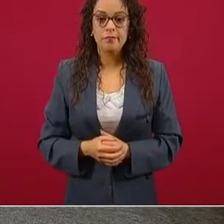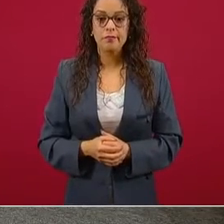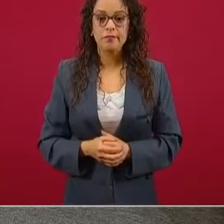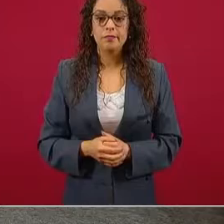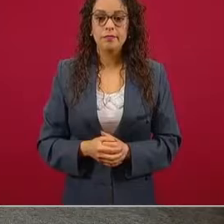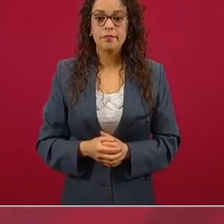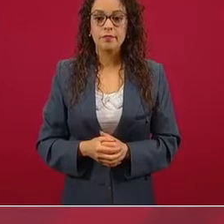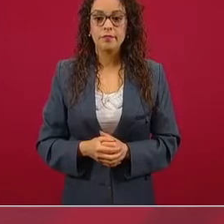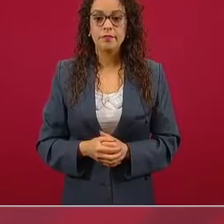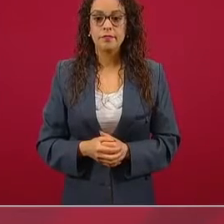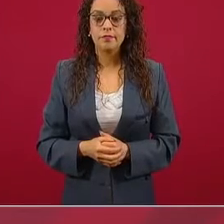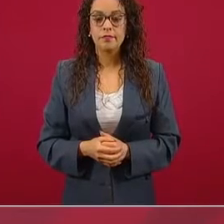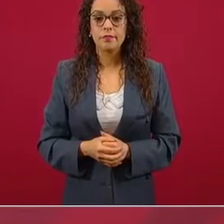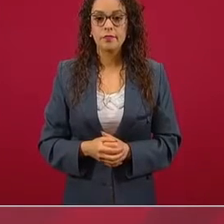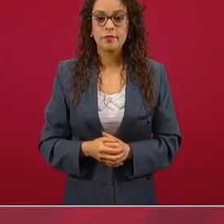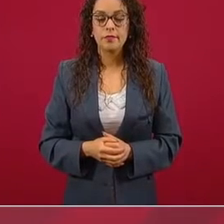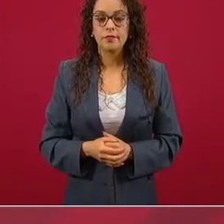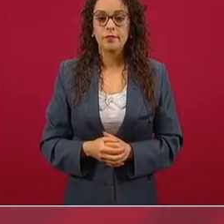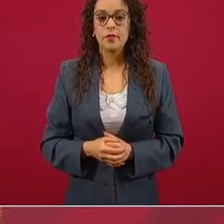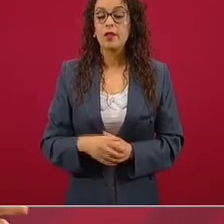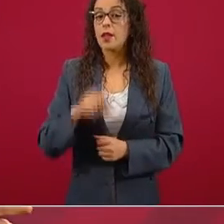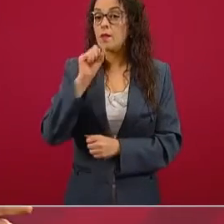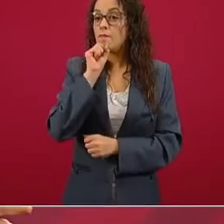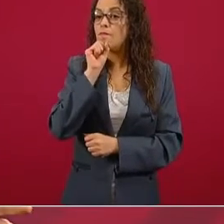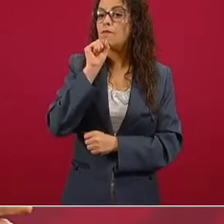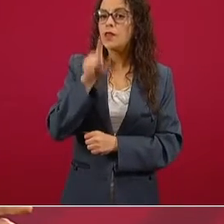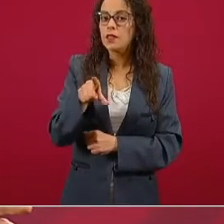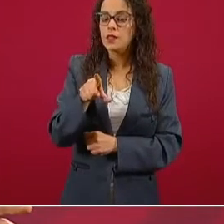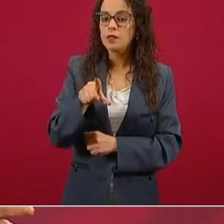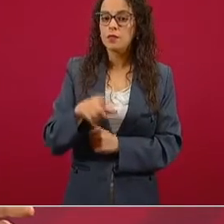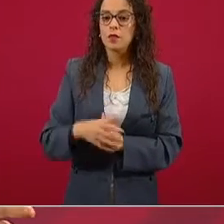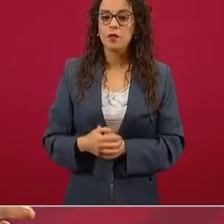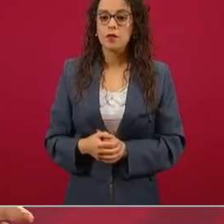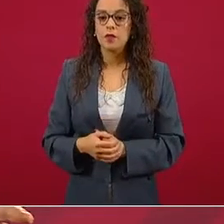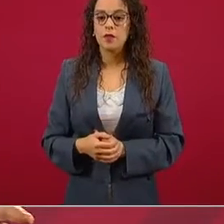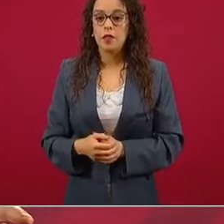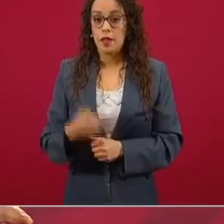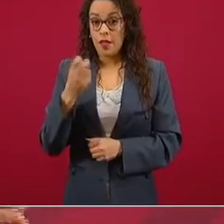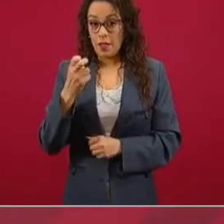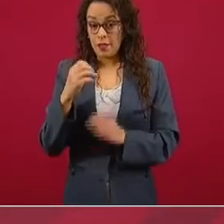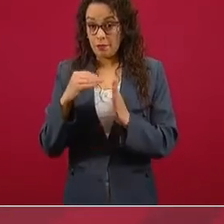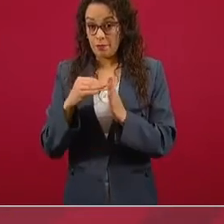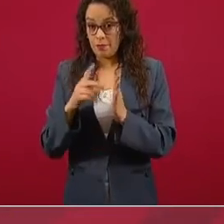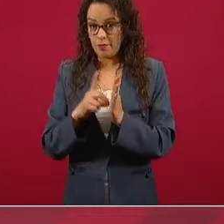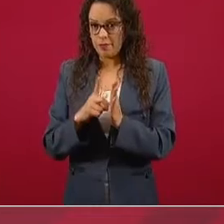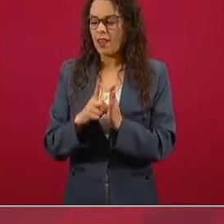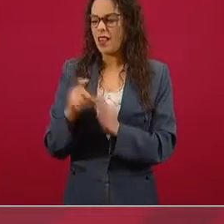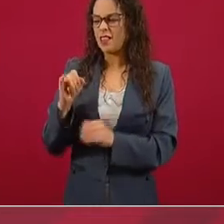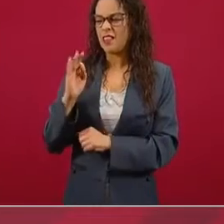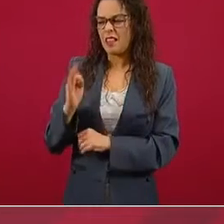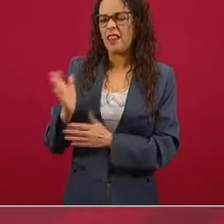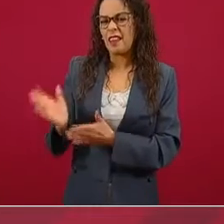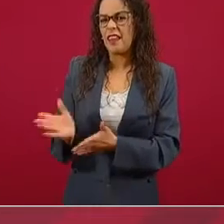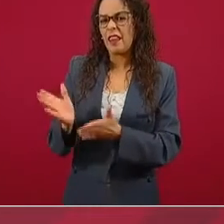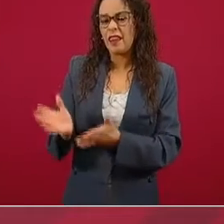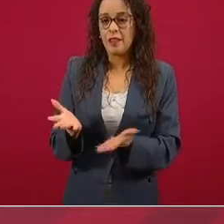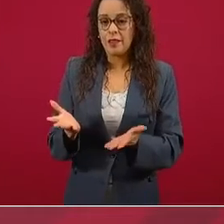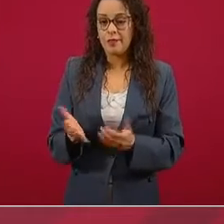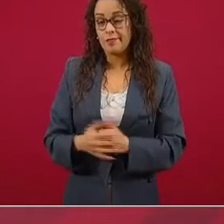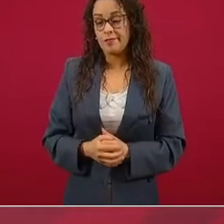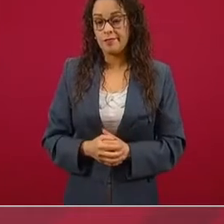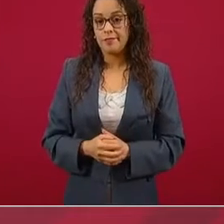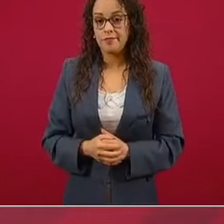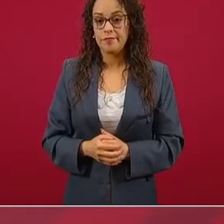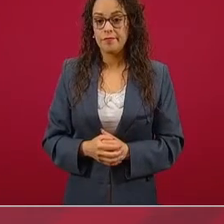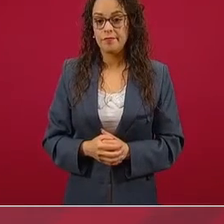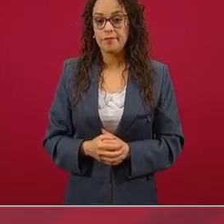También fue alentado este mecanismo, aunque siempre se hablaba